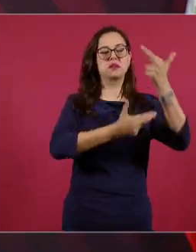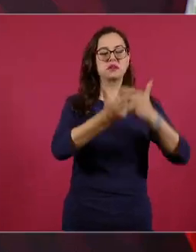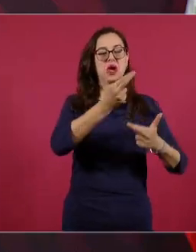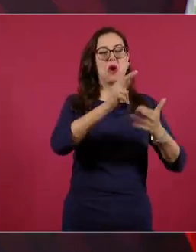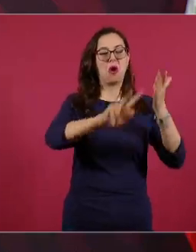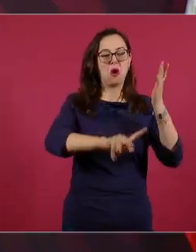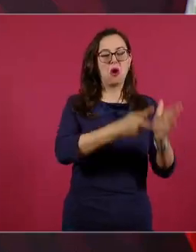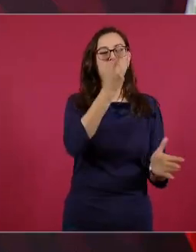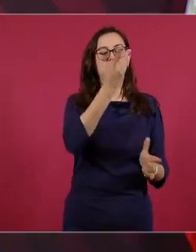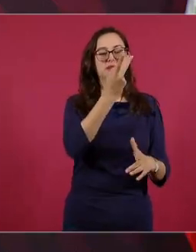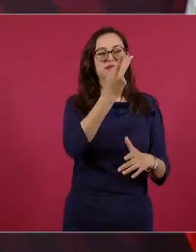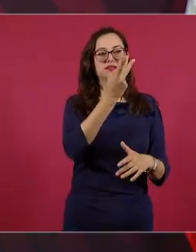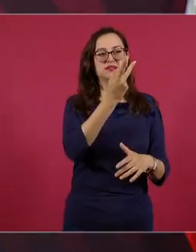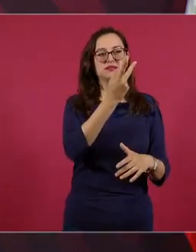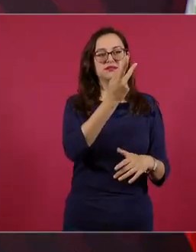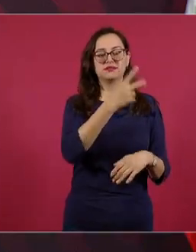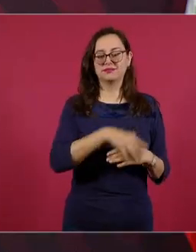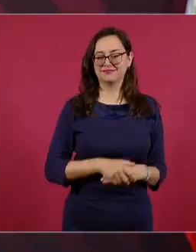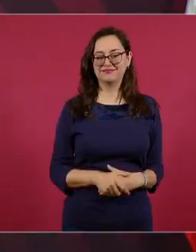estaba destruyendo,